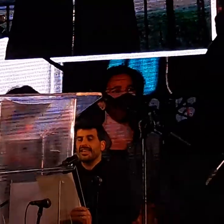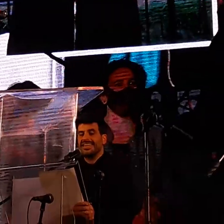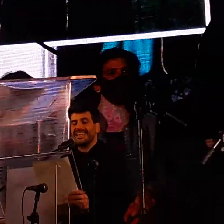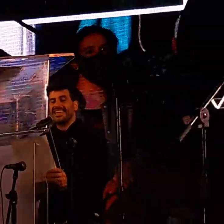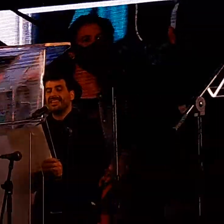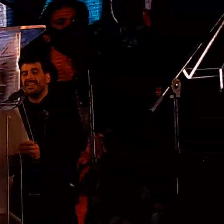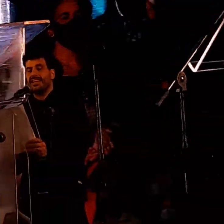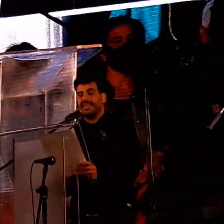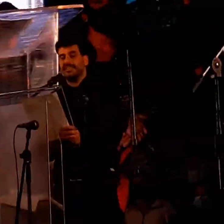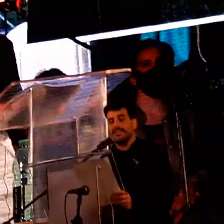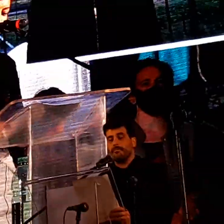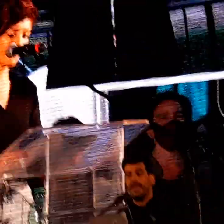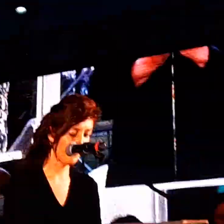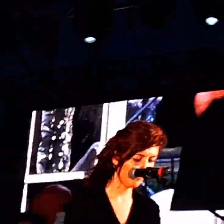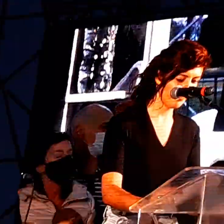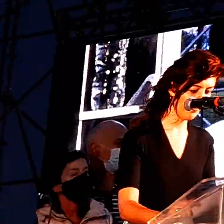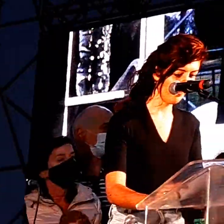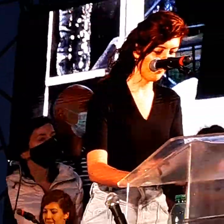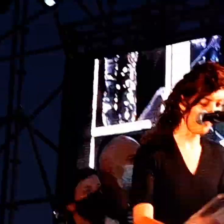controladas